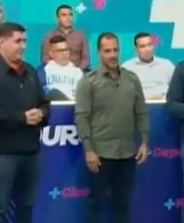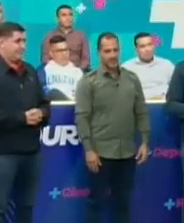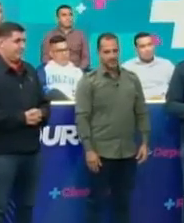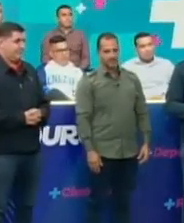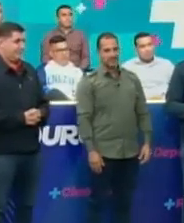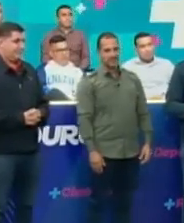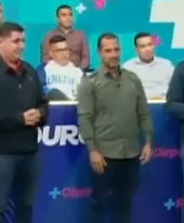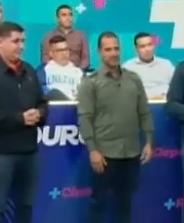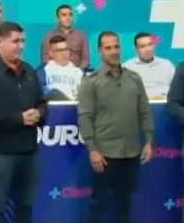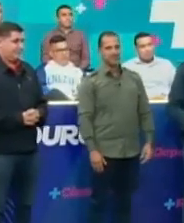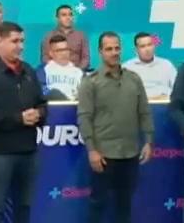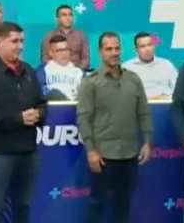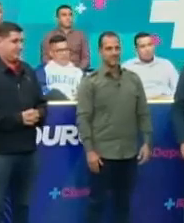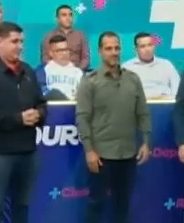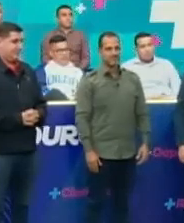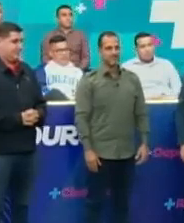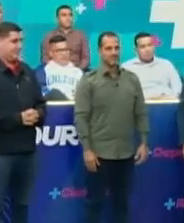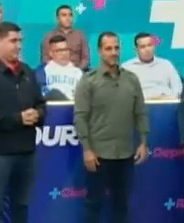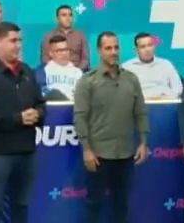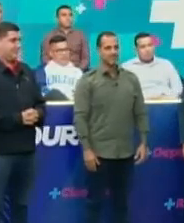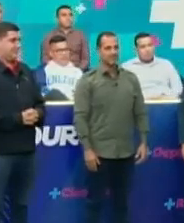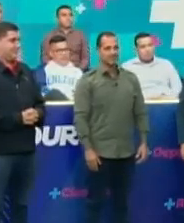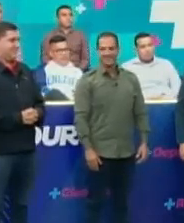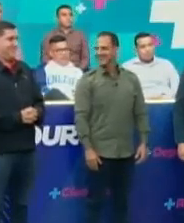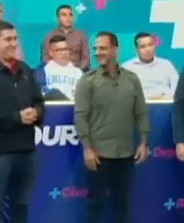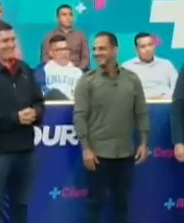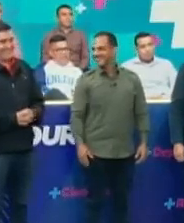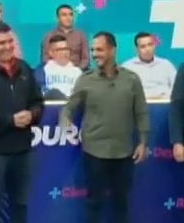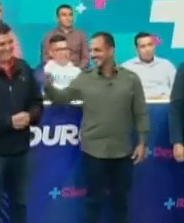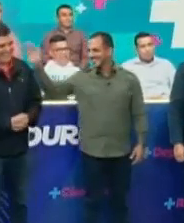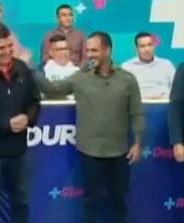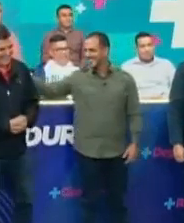¡libertador, libertador! ¡Dios se lo pague!